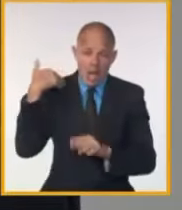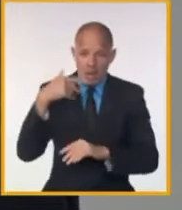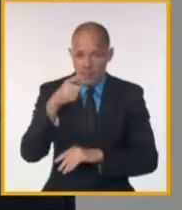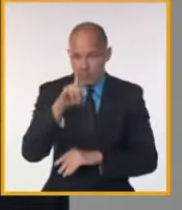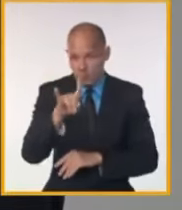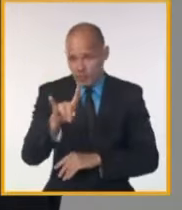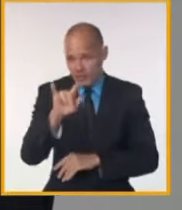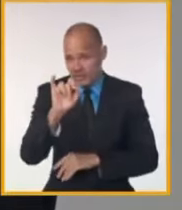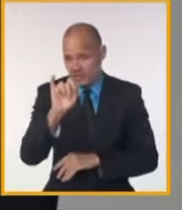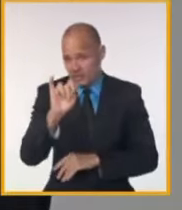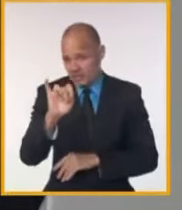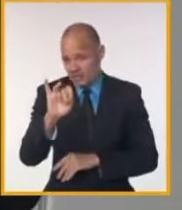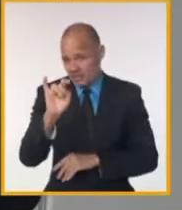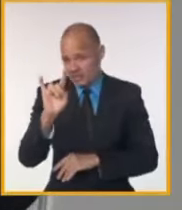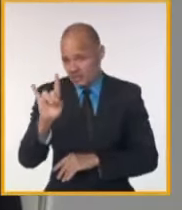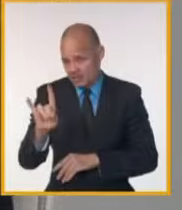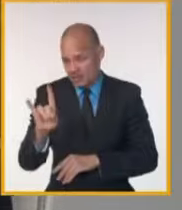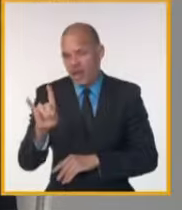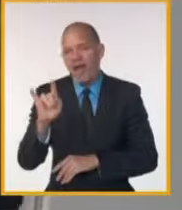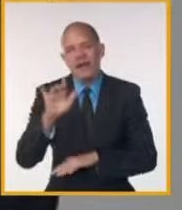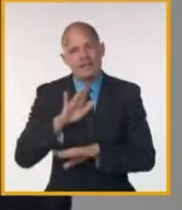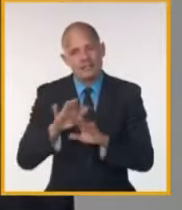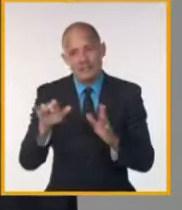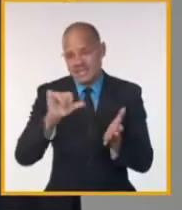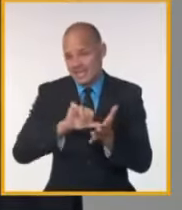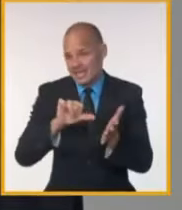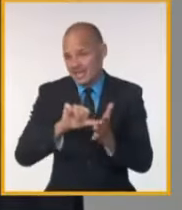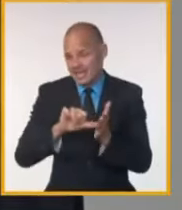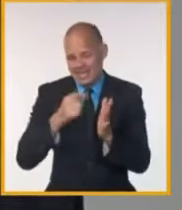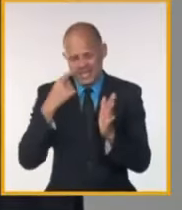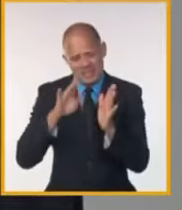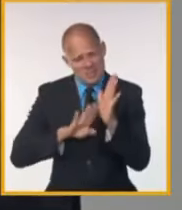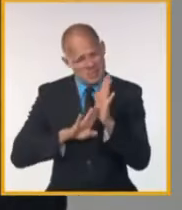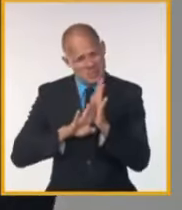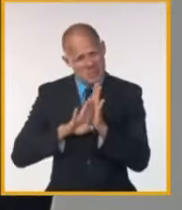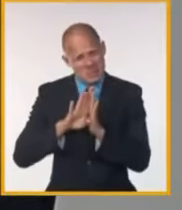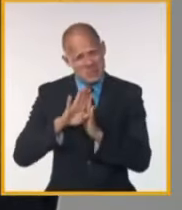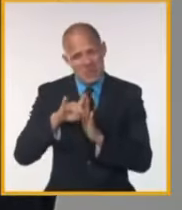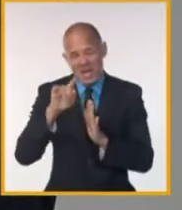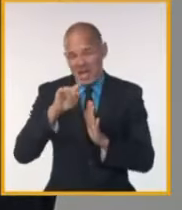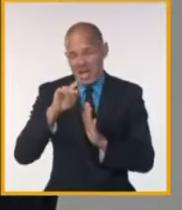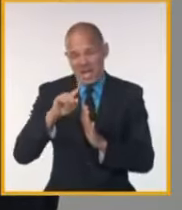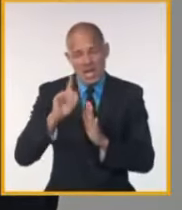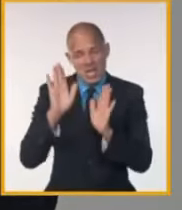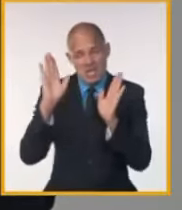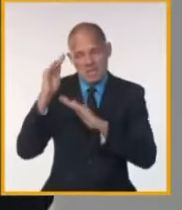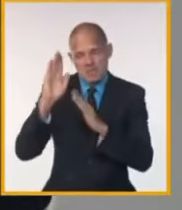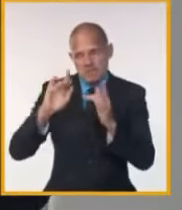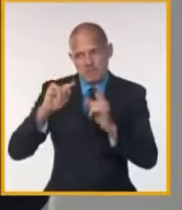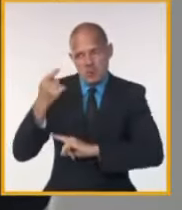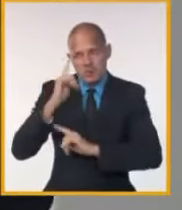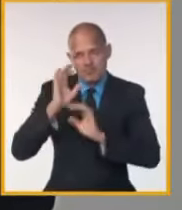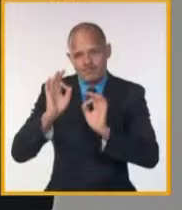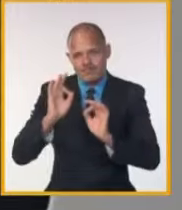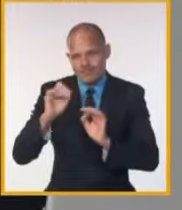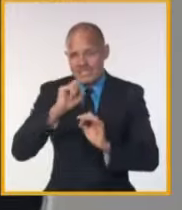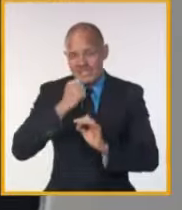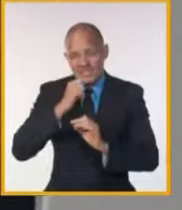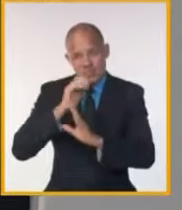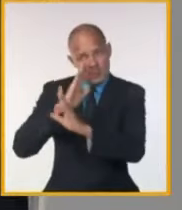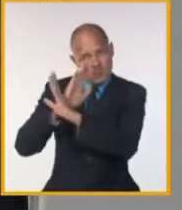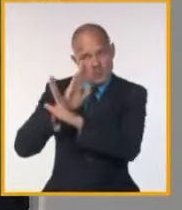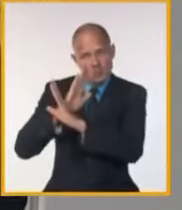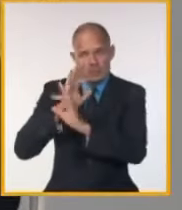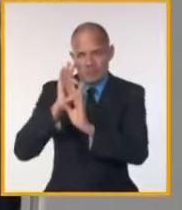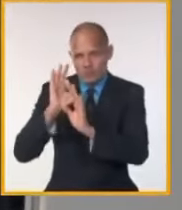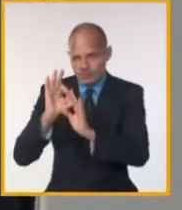nación en el centro del antiimperialismo en esa región de el país que